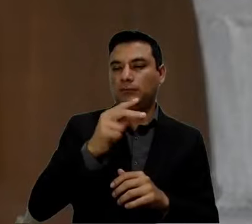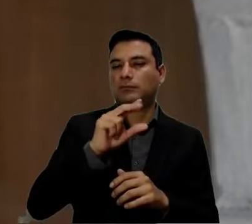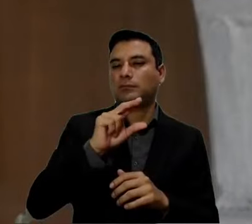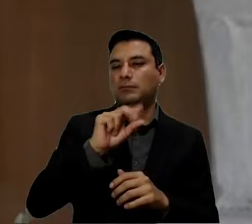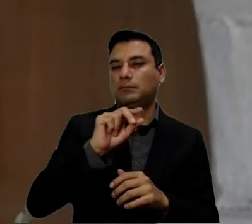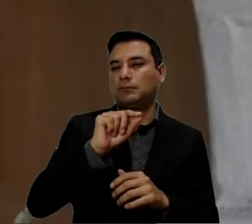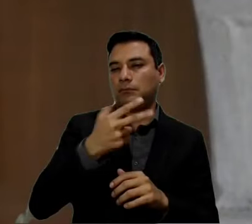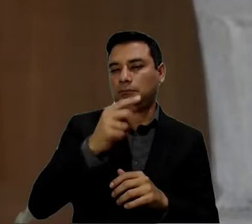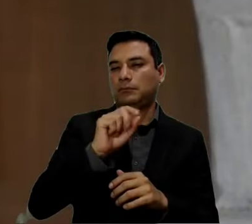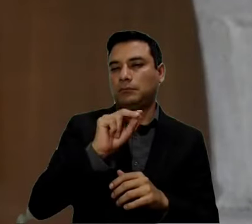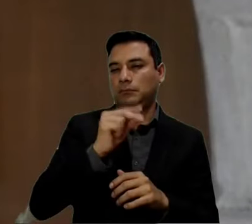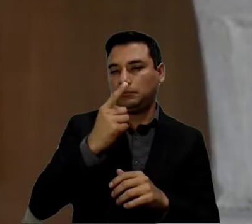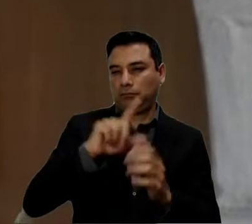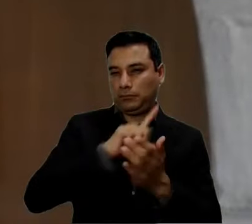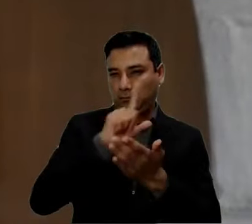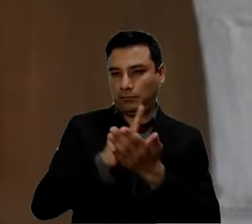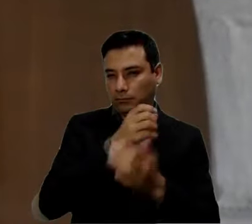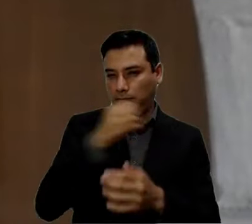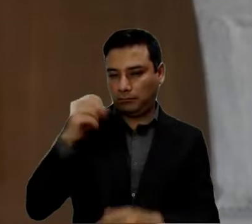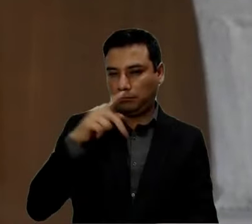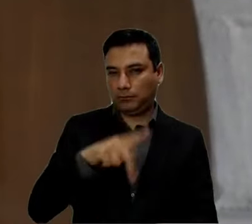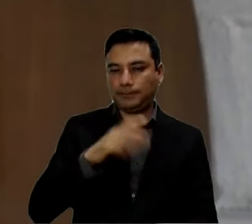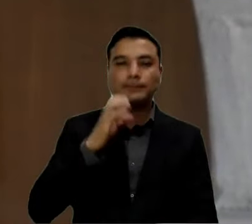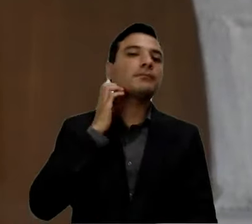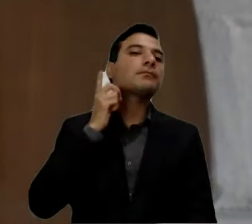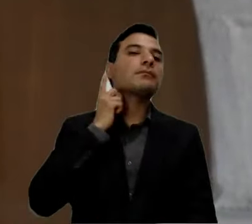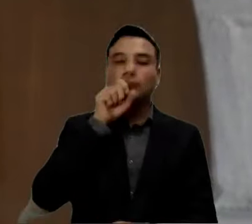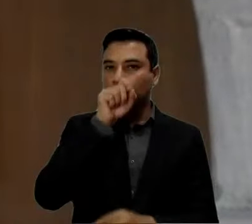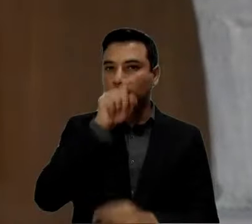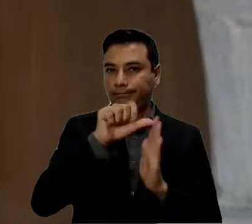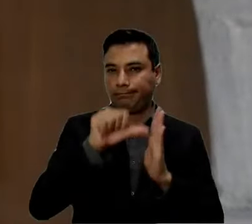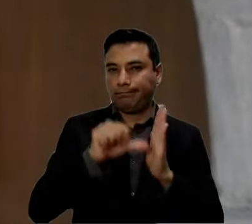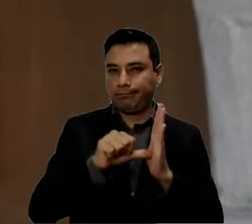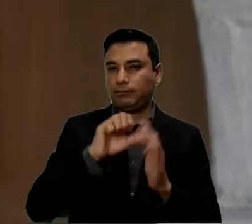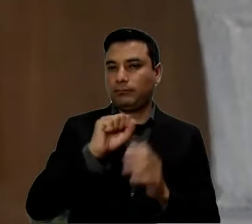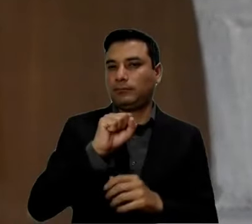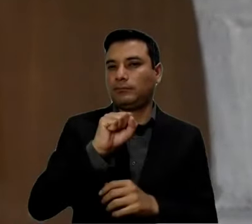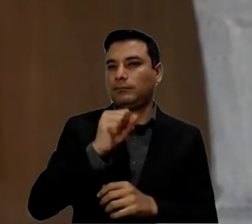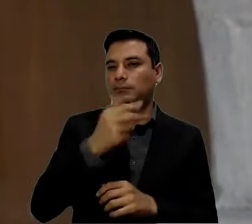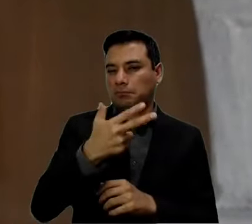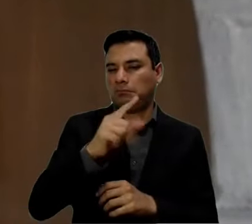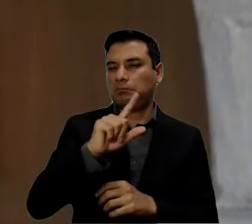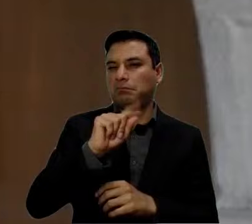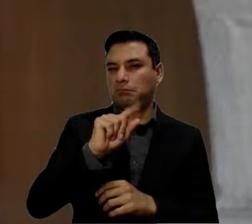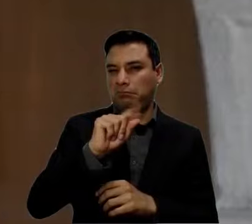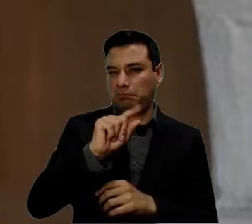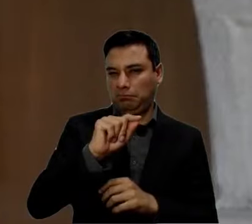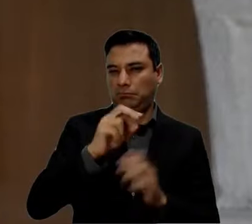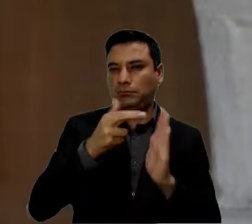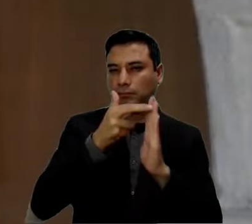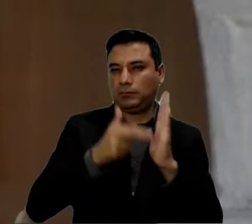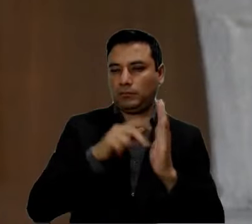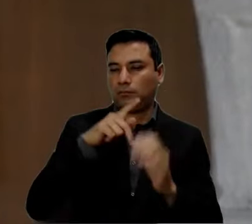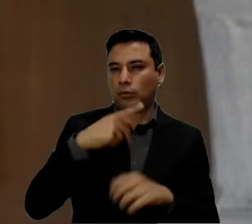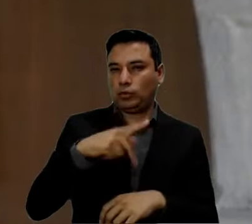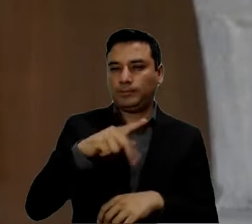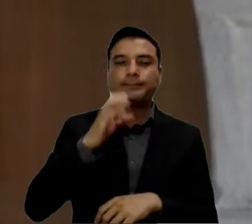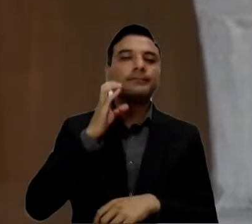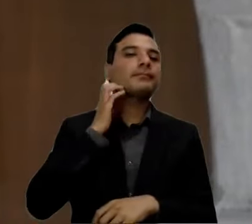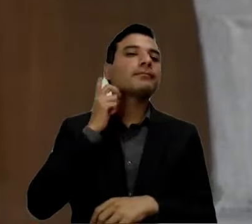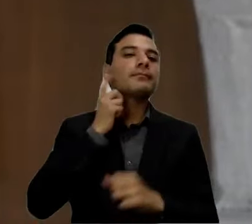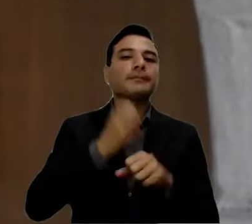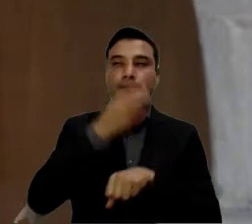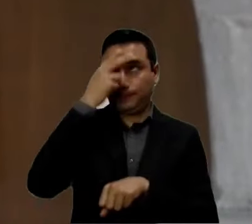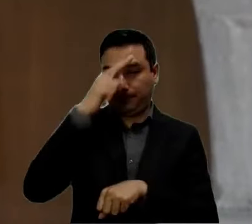Poder Legislativo del Estado Libre y Soberano de México, así como los artículos 68 y 70 del Reglamento del Poder Legislativo del Estado de